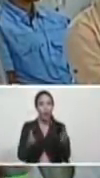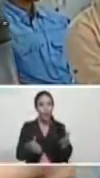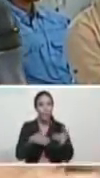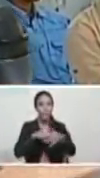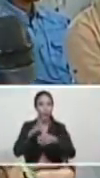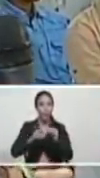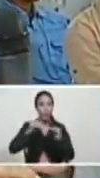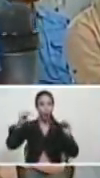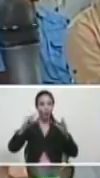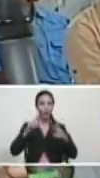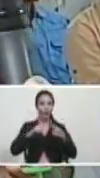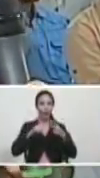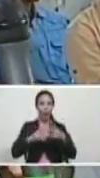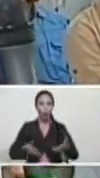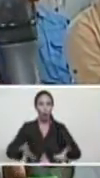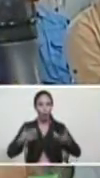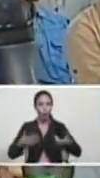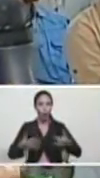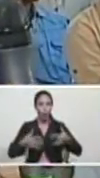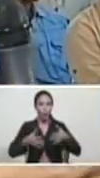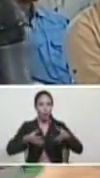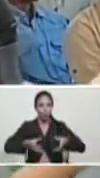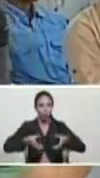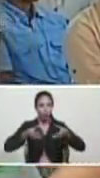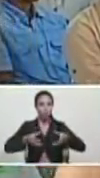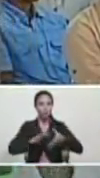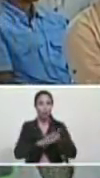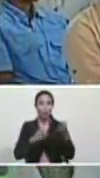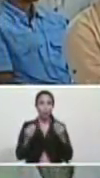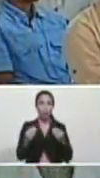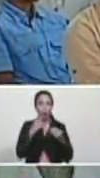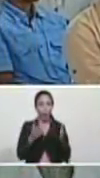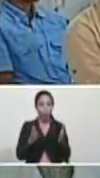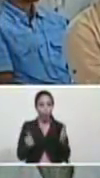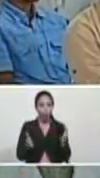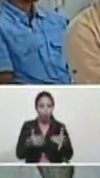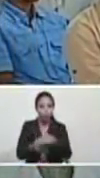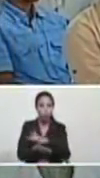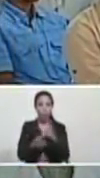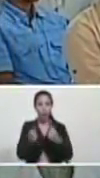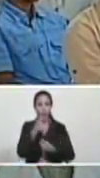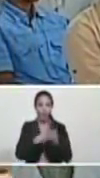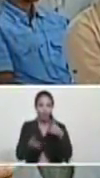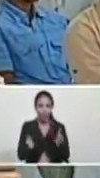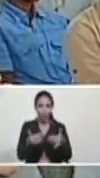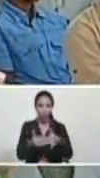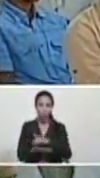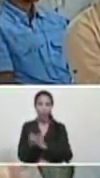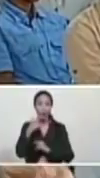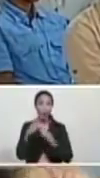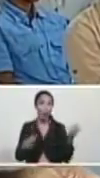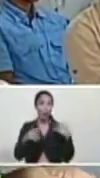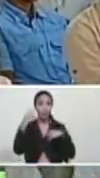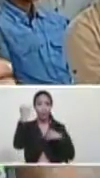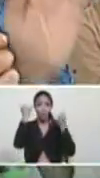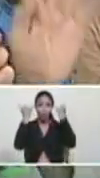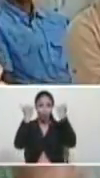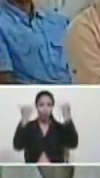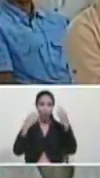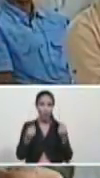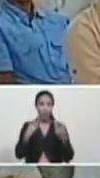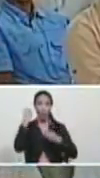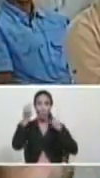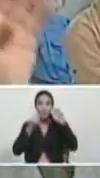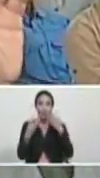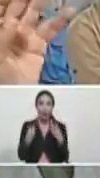Tenemos aluminio para el foil de nuestro... Todo eso está pensado y nuestras mejores capacidades en los centros de investigación para contribuir a eso.